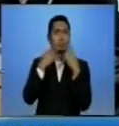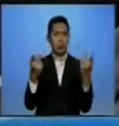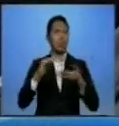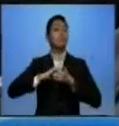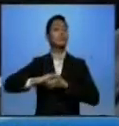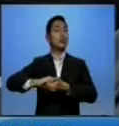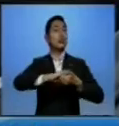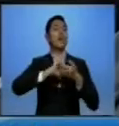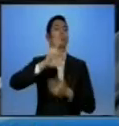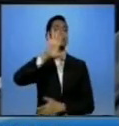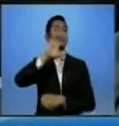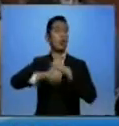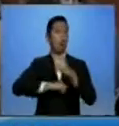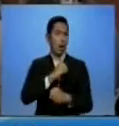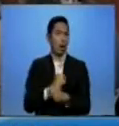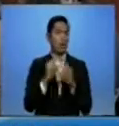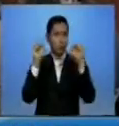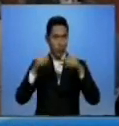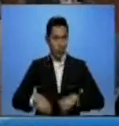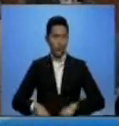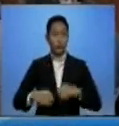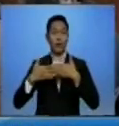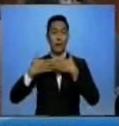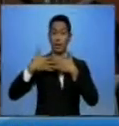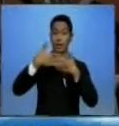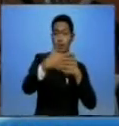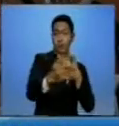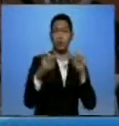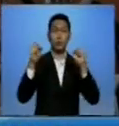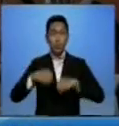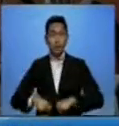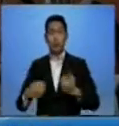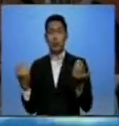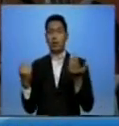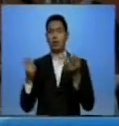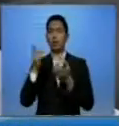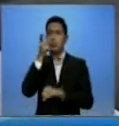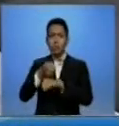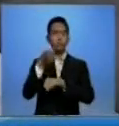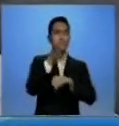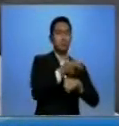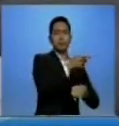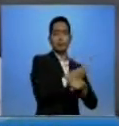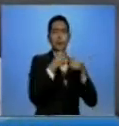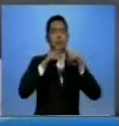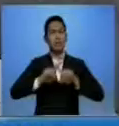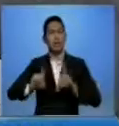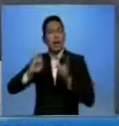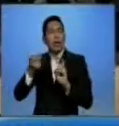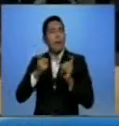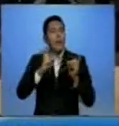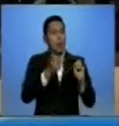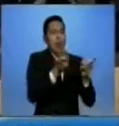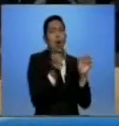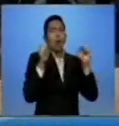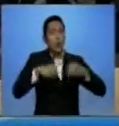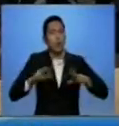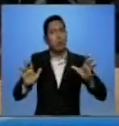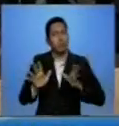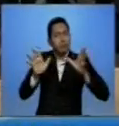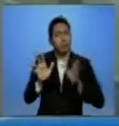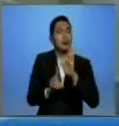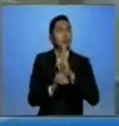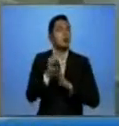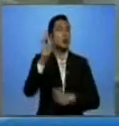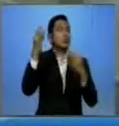vigencia. Durante este periodo se ha visto la necesidad de que se ajusten ciertas disposiciones legales para tener mayores posibilidades de un desarrollo